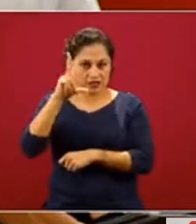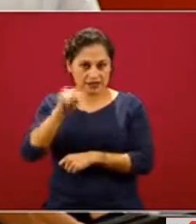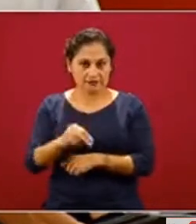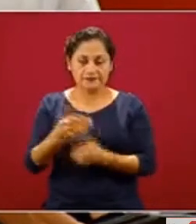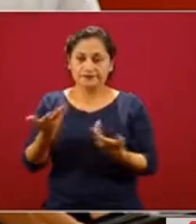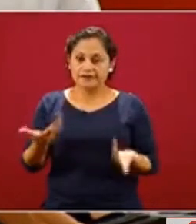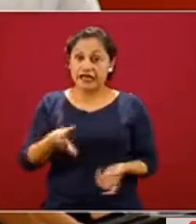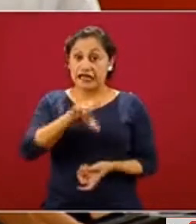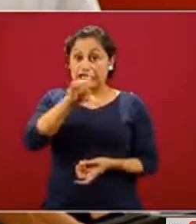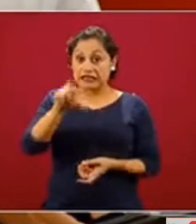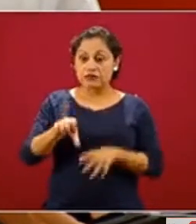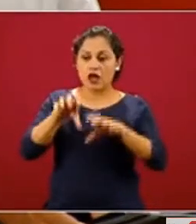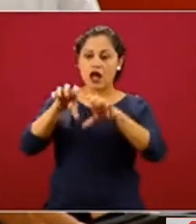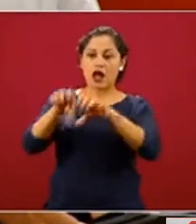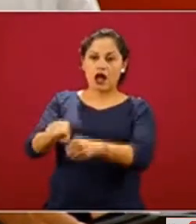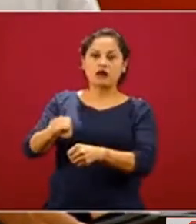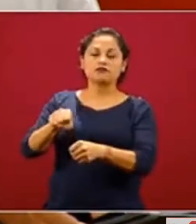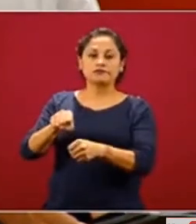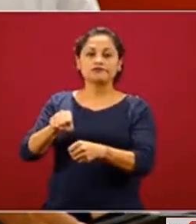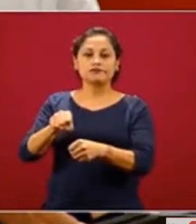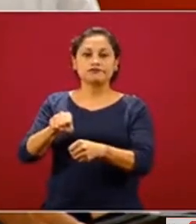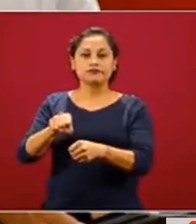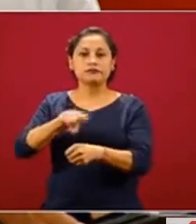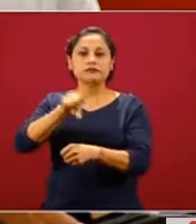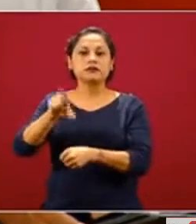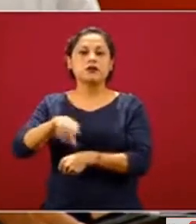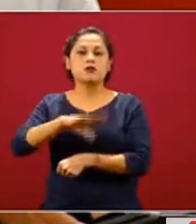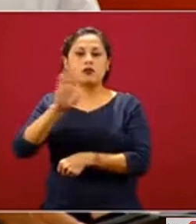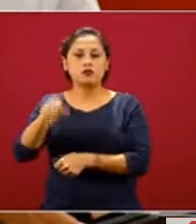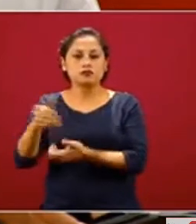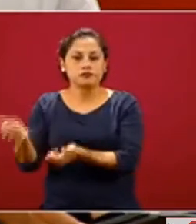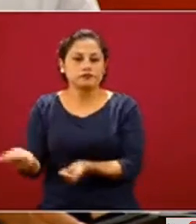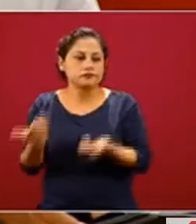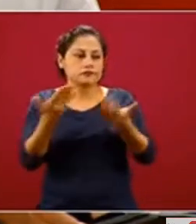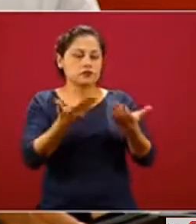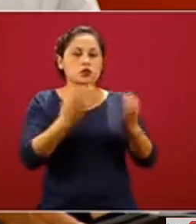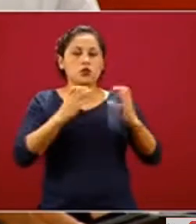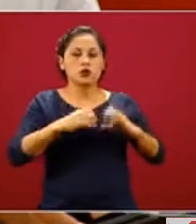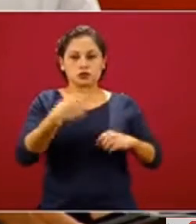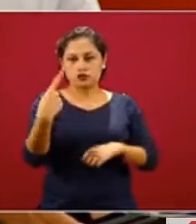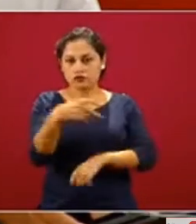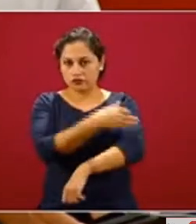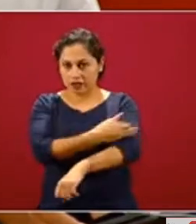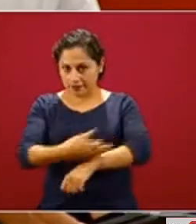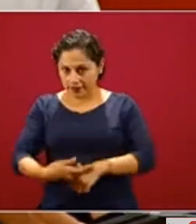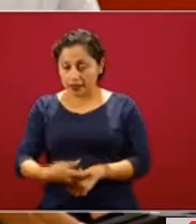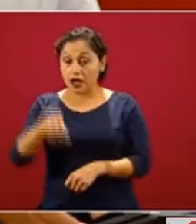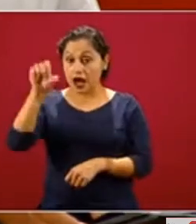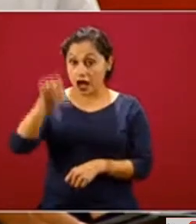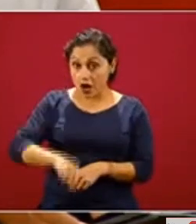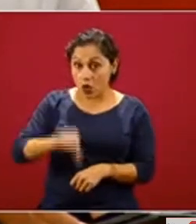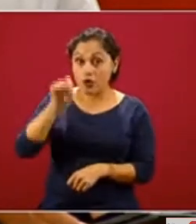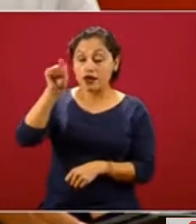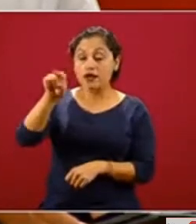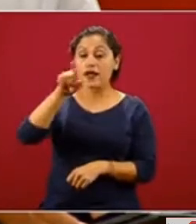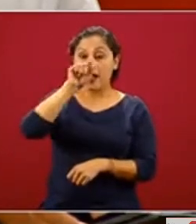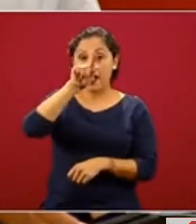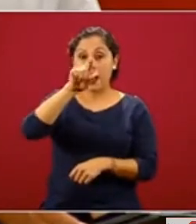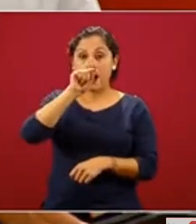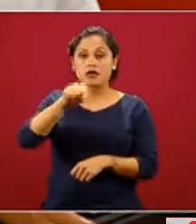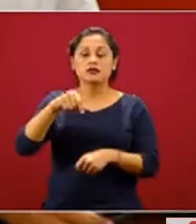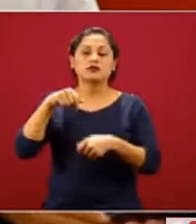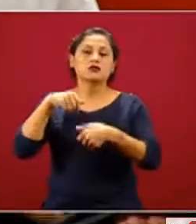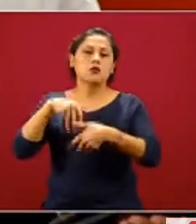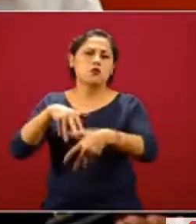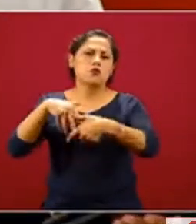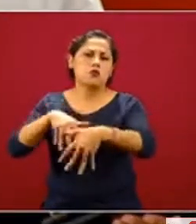este arresto fue el cuerpo entregado pues a sus familiares. Hoy hubo disturbios importantes allá en Jalisco, hubo quema